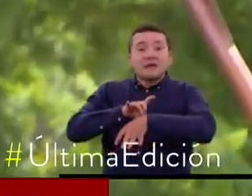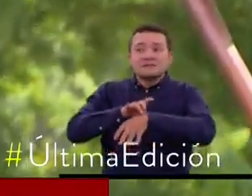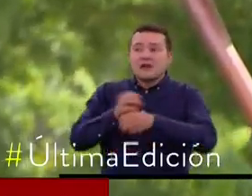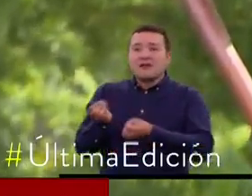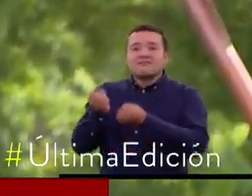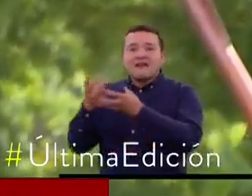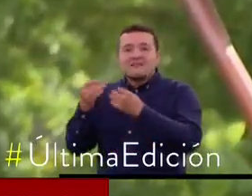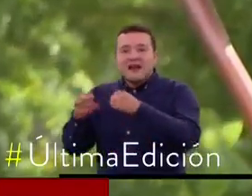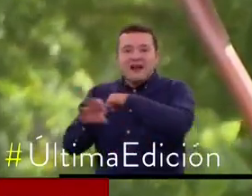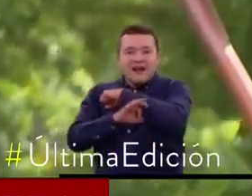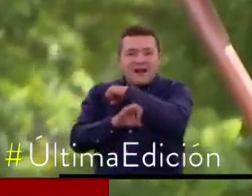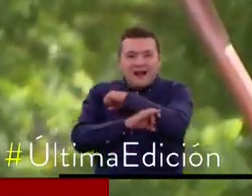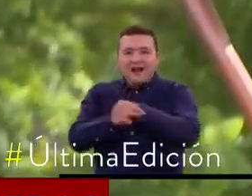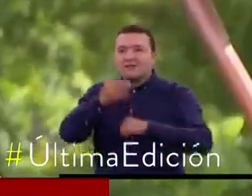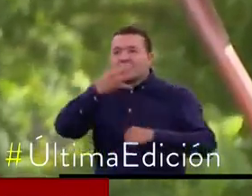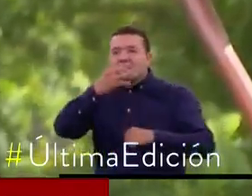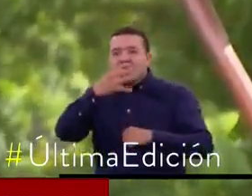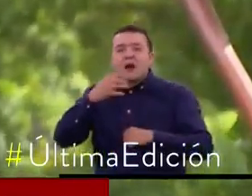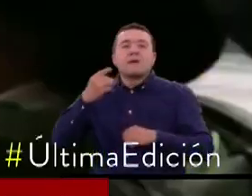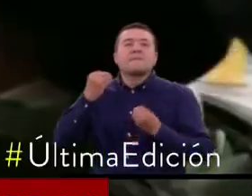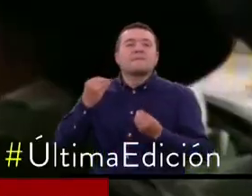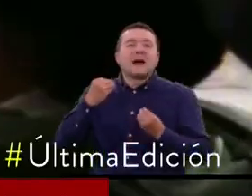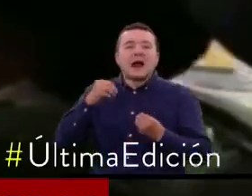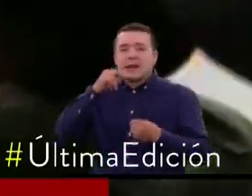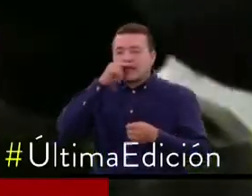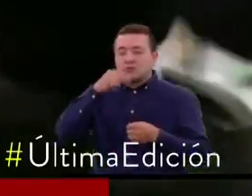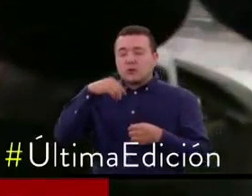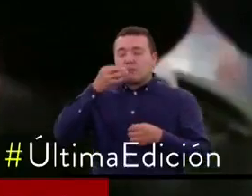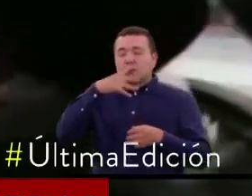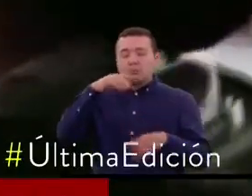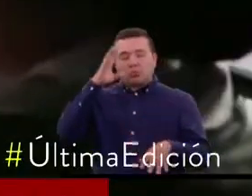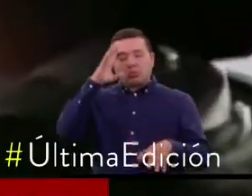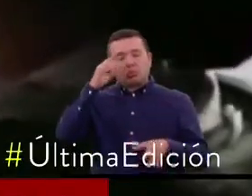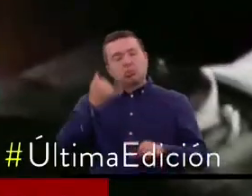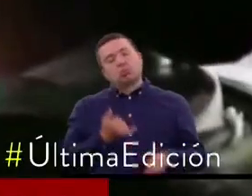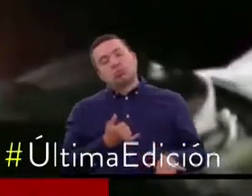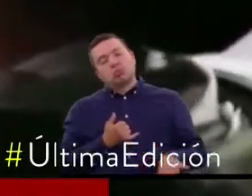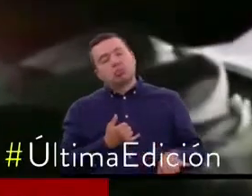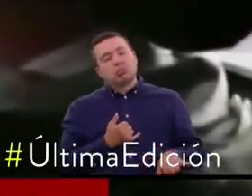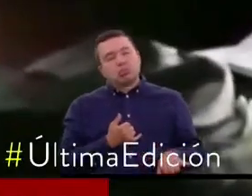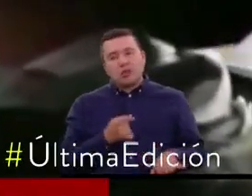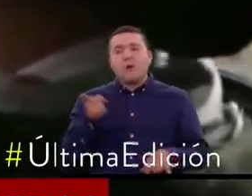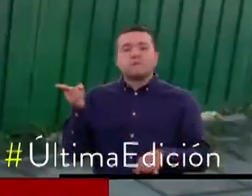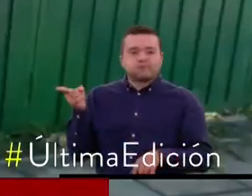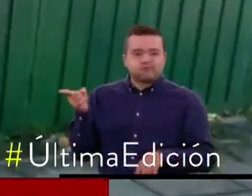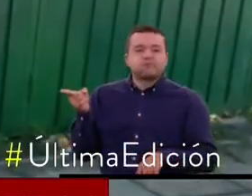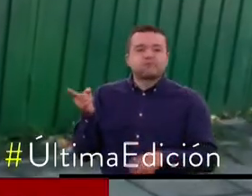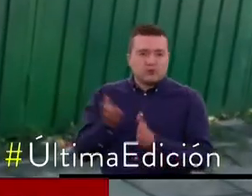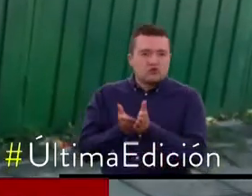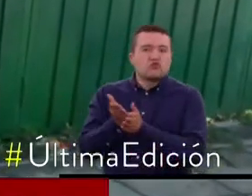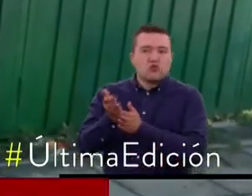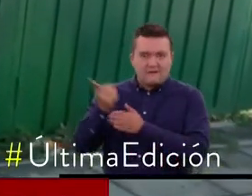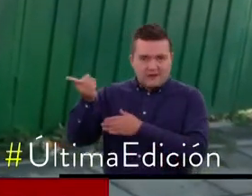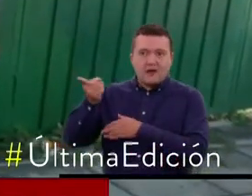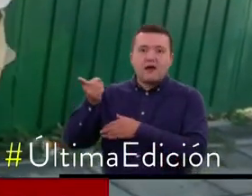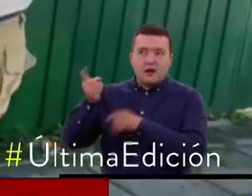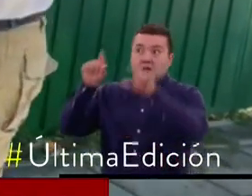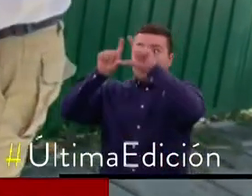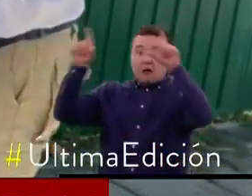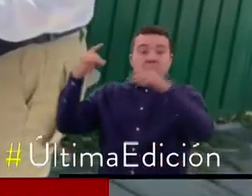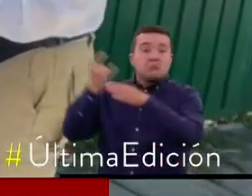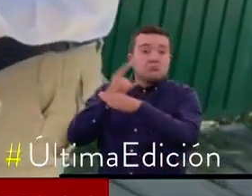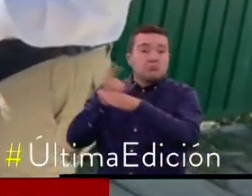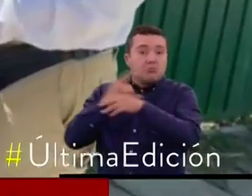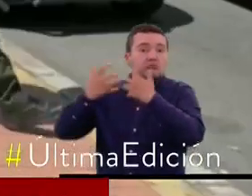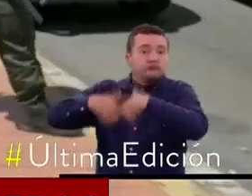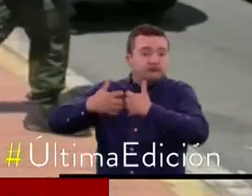psiquiátrica para dopar niños aún sigue funcionando y ya sin letrero. En las calles se han incrementado los operativos entre Migración Colombia, la policía y